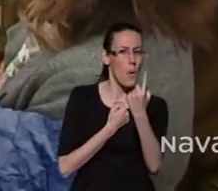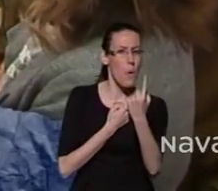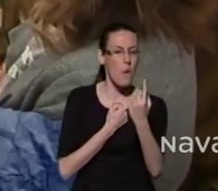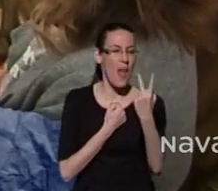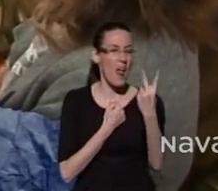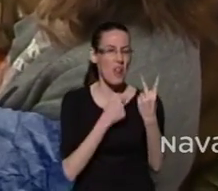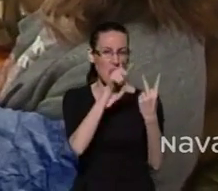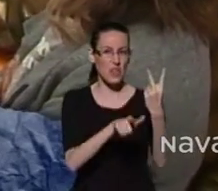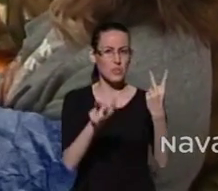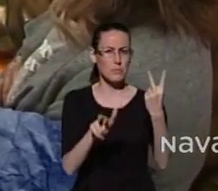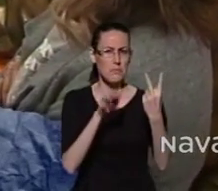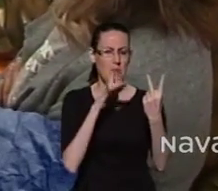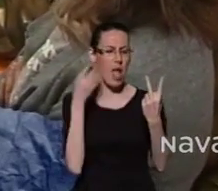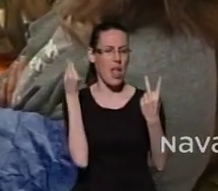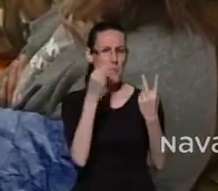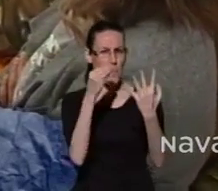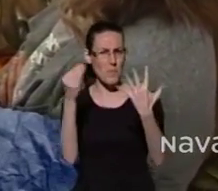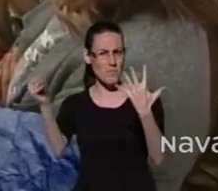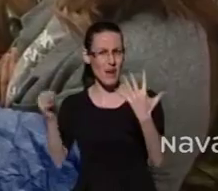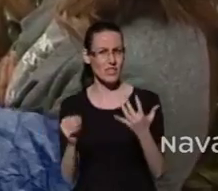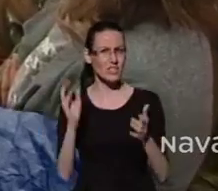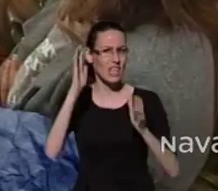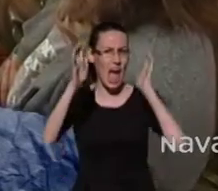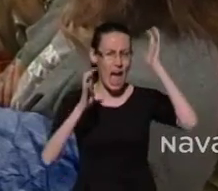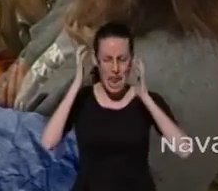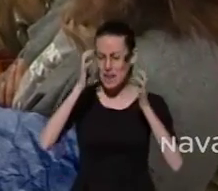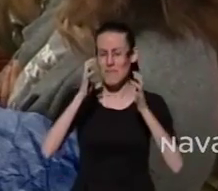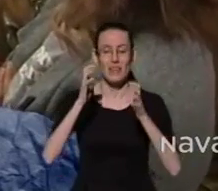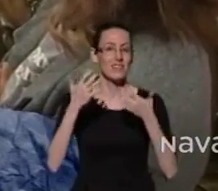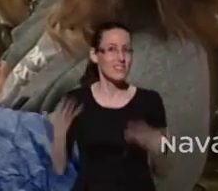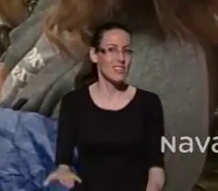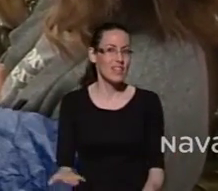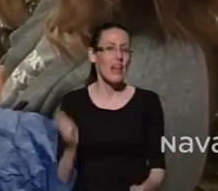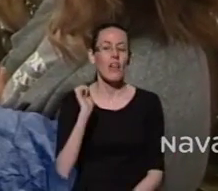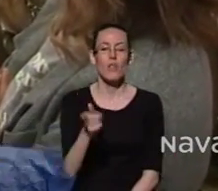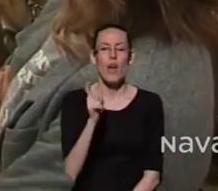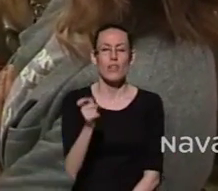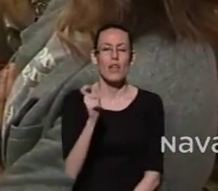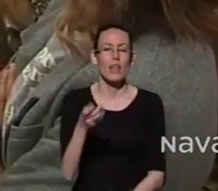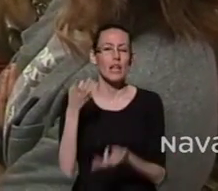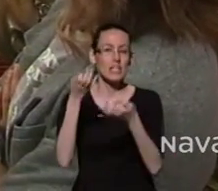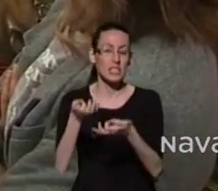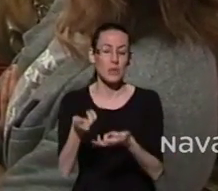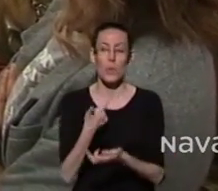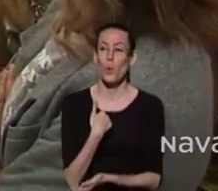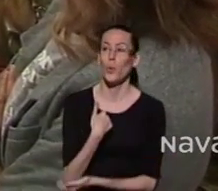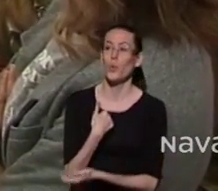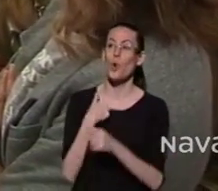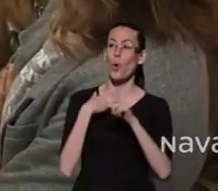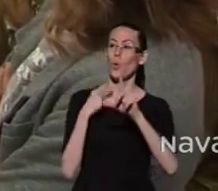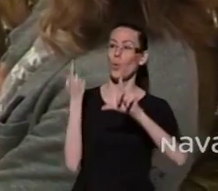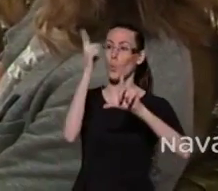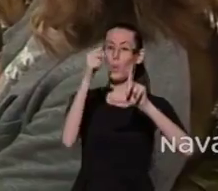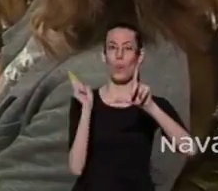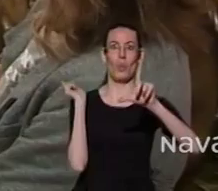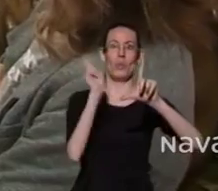personas. Y aparte, animales, paisaje, todo eso. Entonces, no es usual que me pidan que salgan los cuadros, pero bueno, si me lo pide y más a